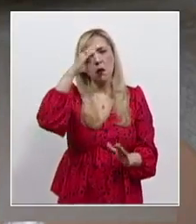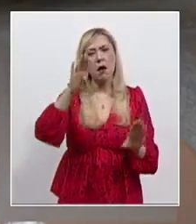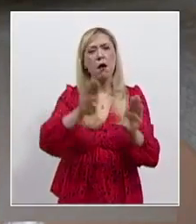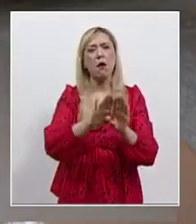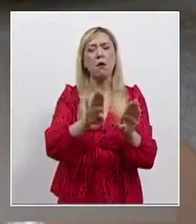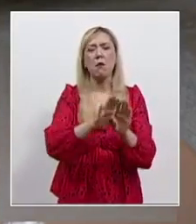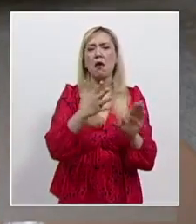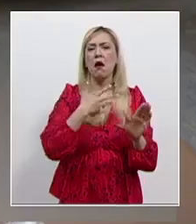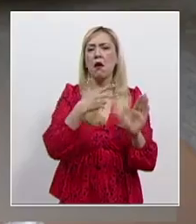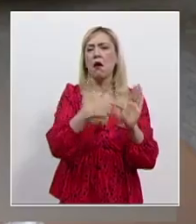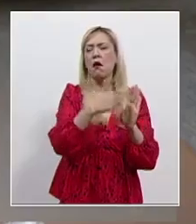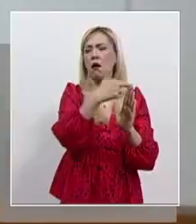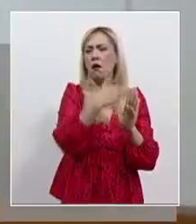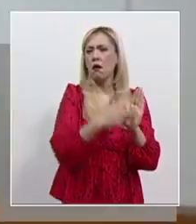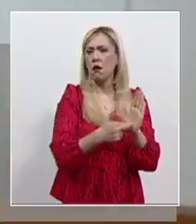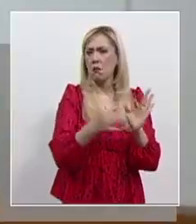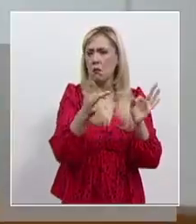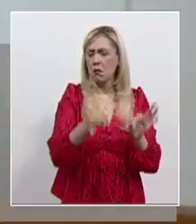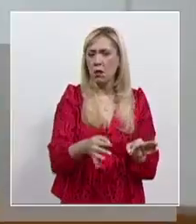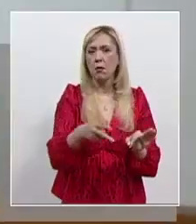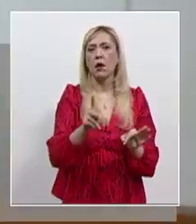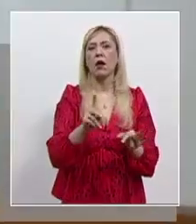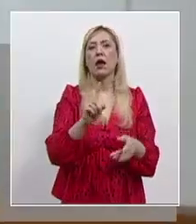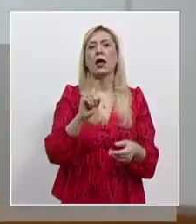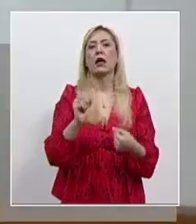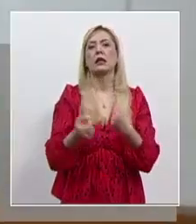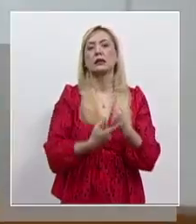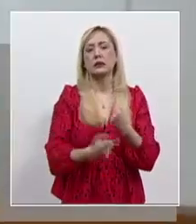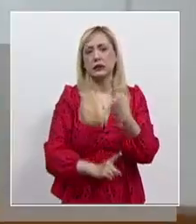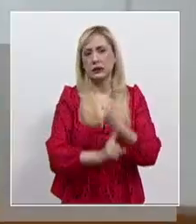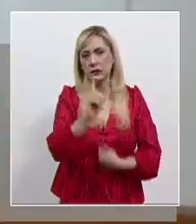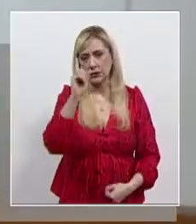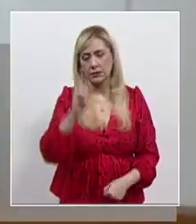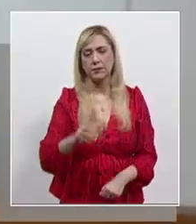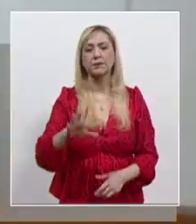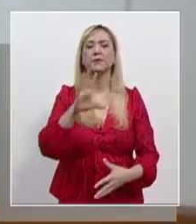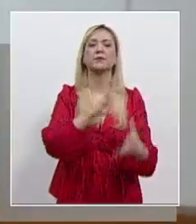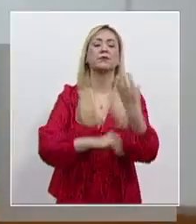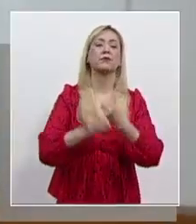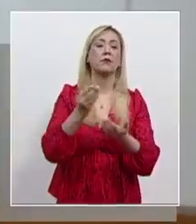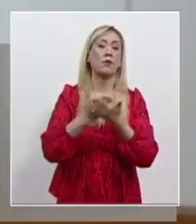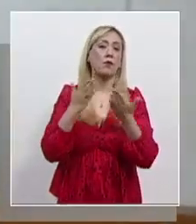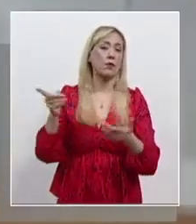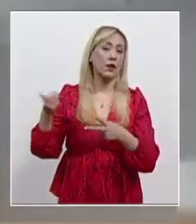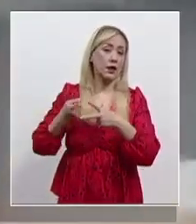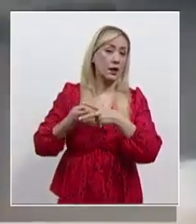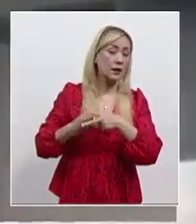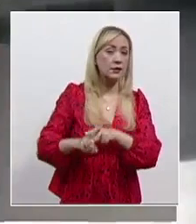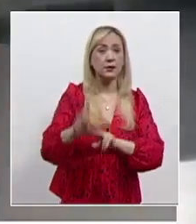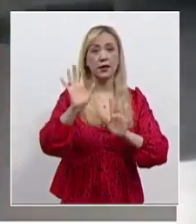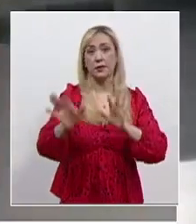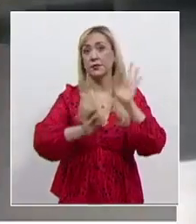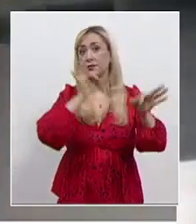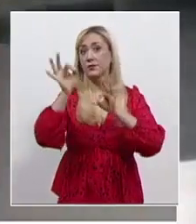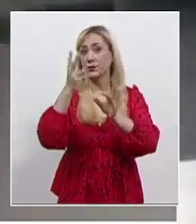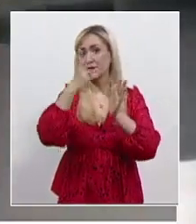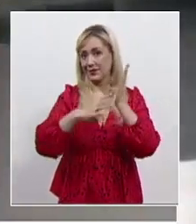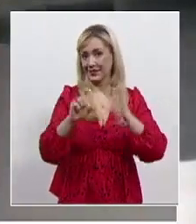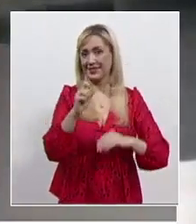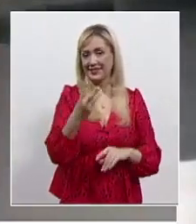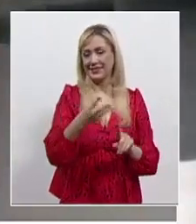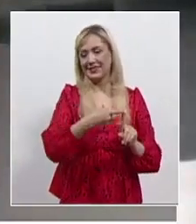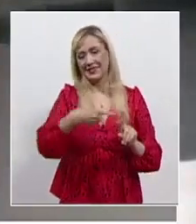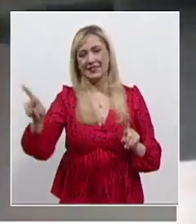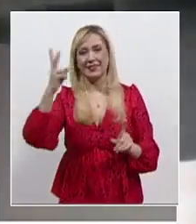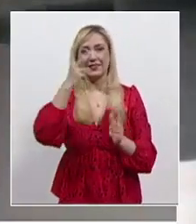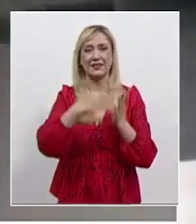acta circunstanciada. Por otra parte, la Sala informó que con el inicio del proceso electoral federal